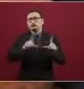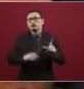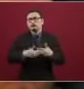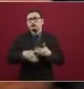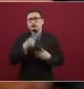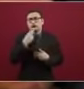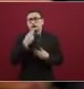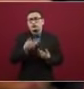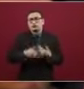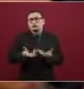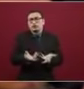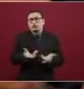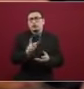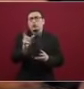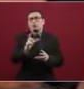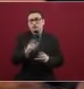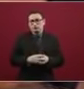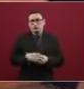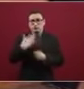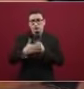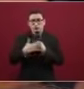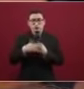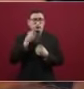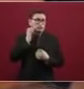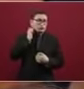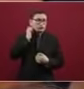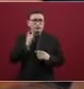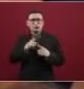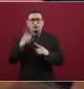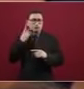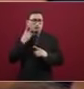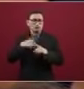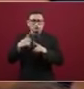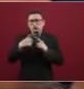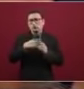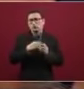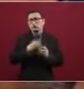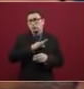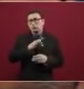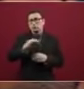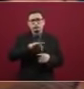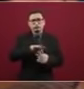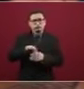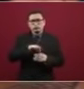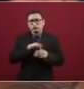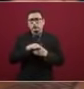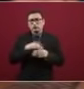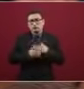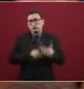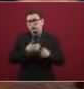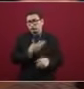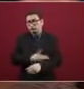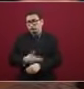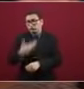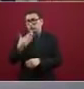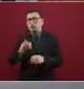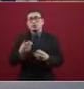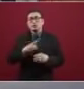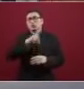O sea, ¿en cuánto tiempo estaría listo el Congreso para votarla? Y si mientras está el proceso legislativo, ¿cuántos elementos creen que vayan a poder